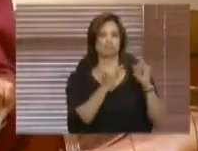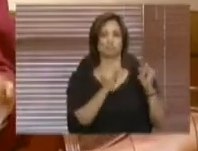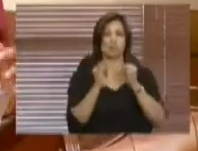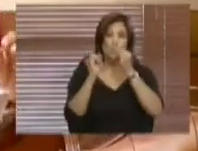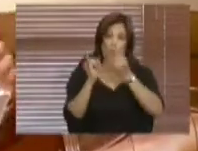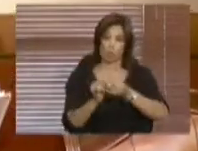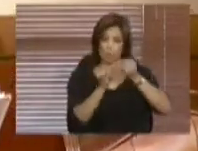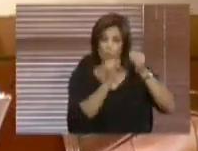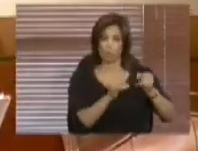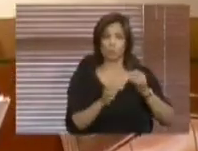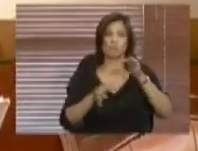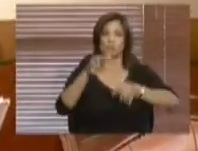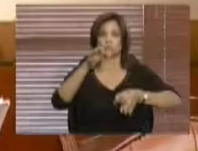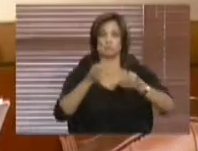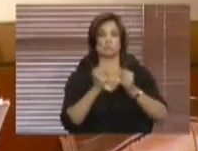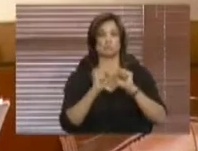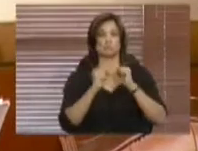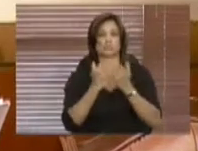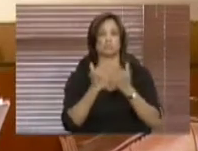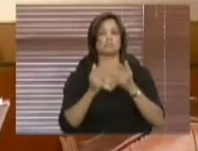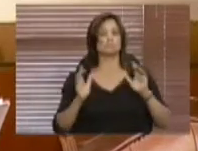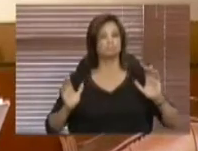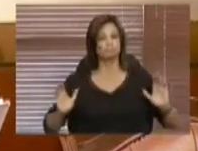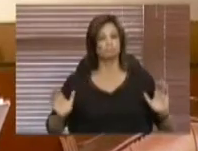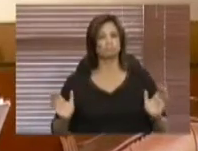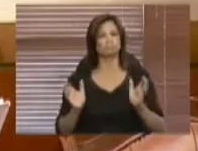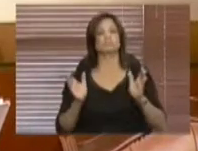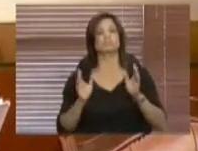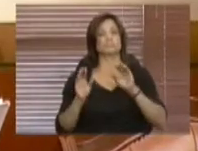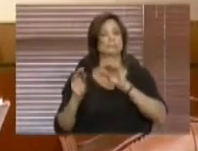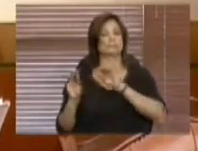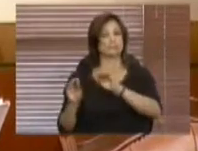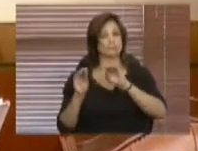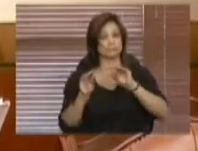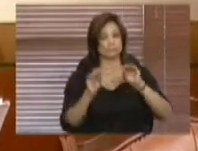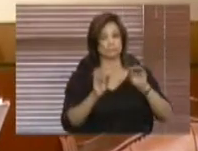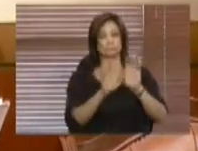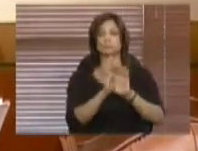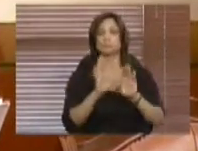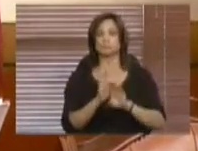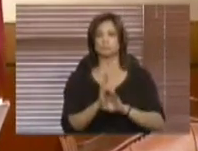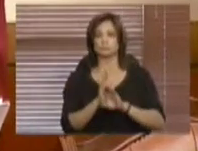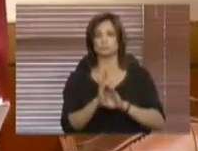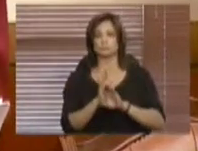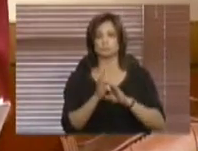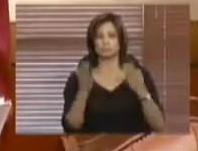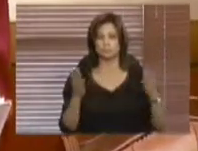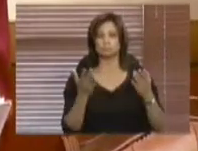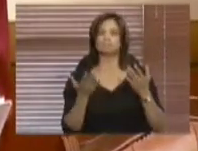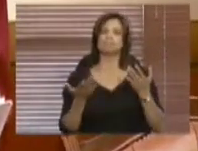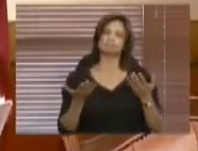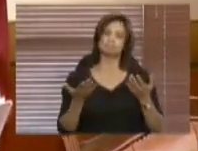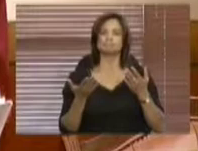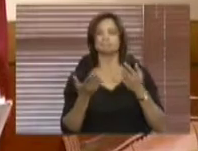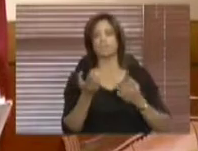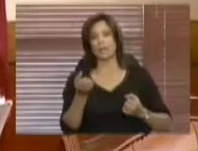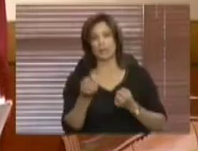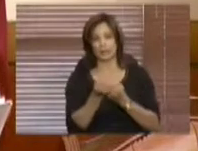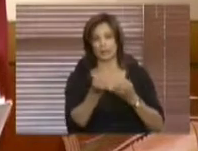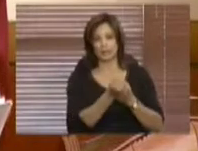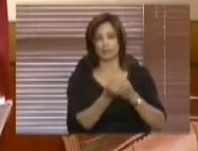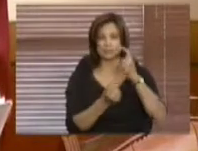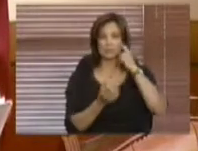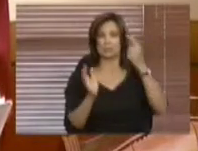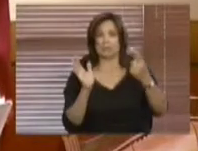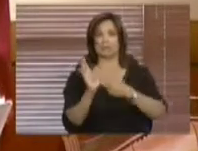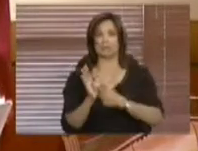justicia social. El impulso estatal de la enseñanza de la Constitución vendría a reforzar la